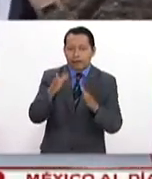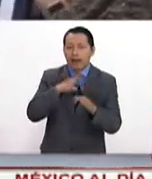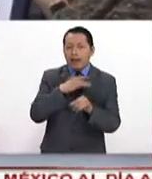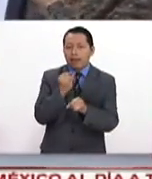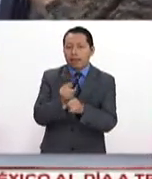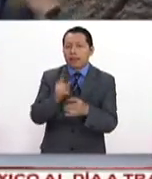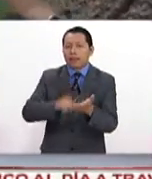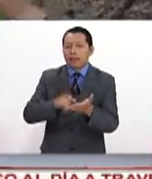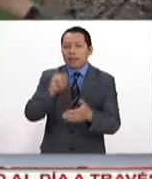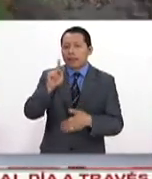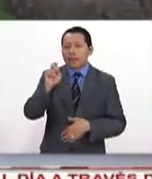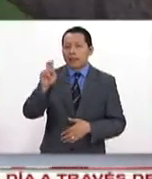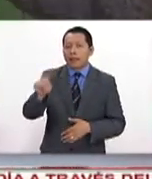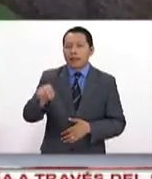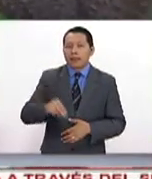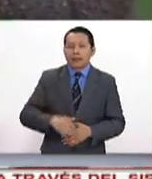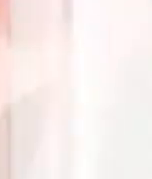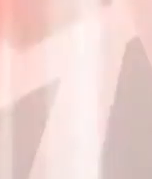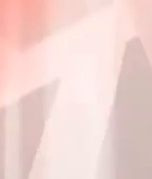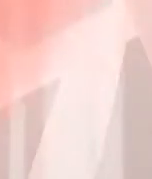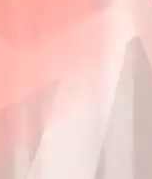del Instituto Politécnico Nacional.